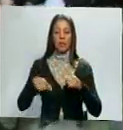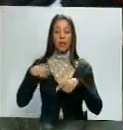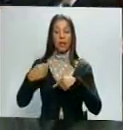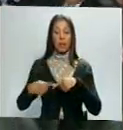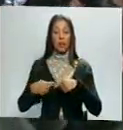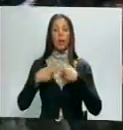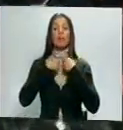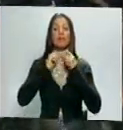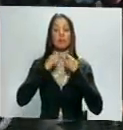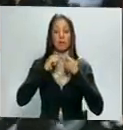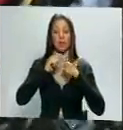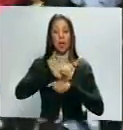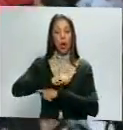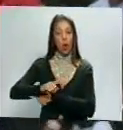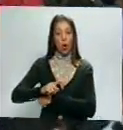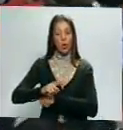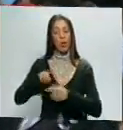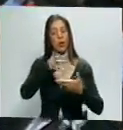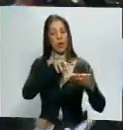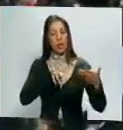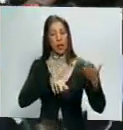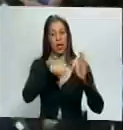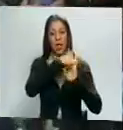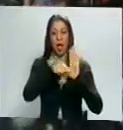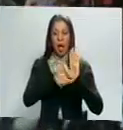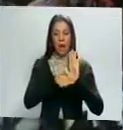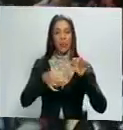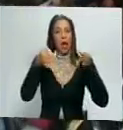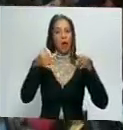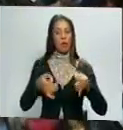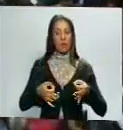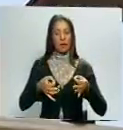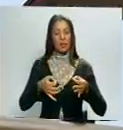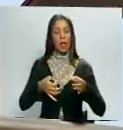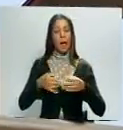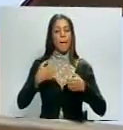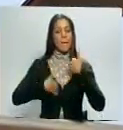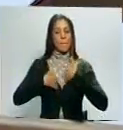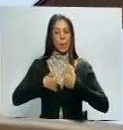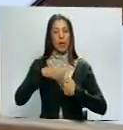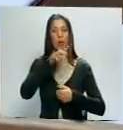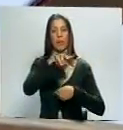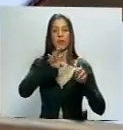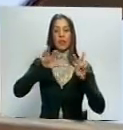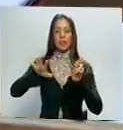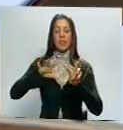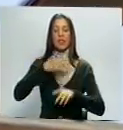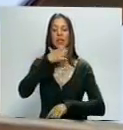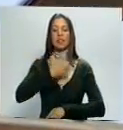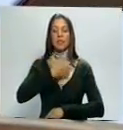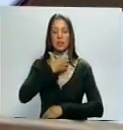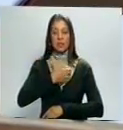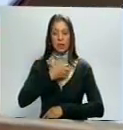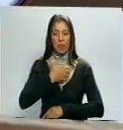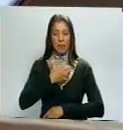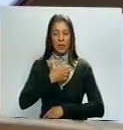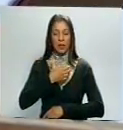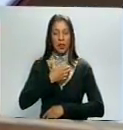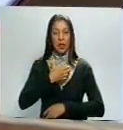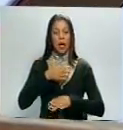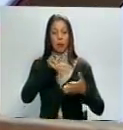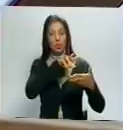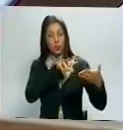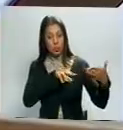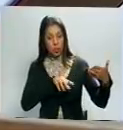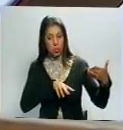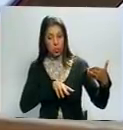vicepresidente ordenó al secretario dar lectura al acta de la sesión ordinaria del día miércoles 27 de diciembre, la cual, una vez